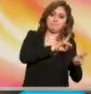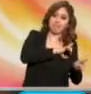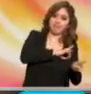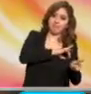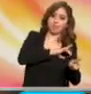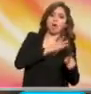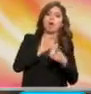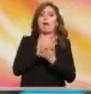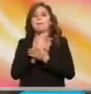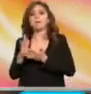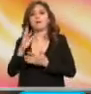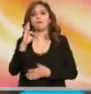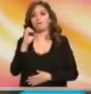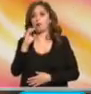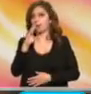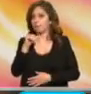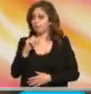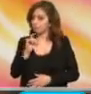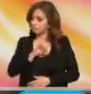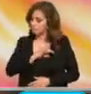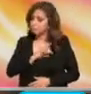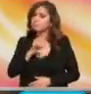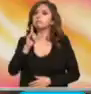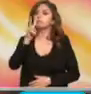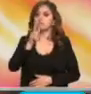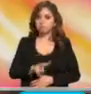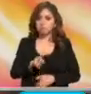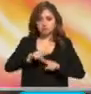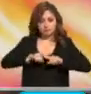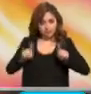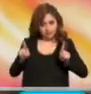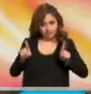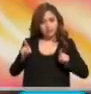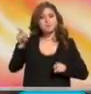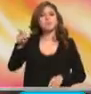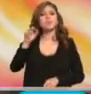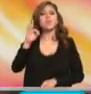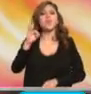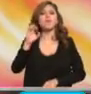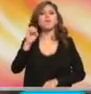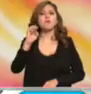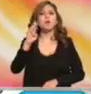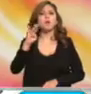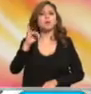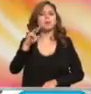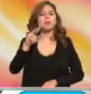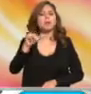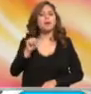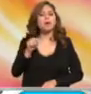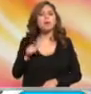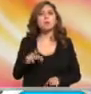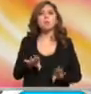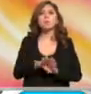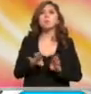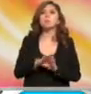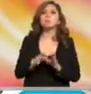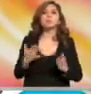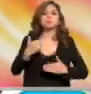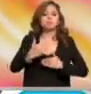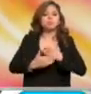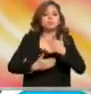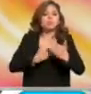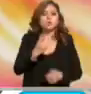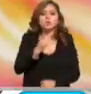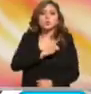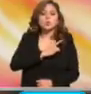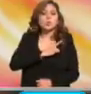No todos tenemos fobias, ¿verdad? No todos tenemos fobias. Ok. Y además algo interesante, las fobias se desarrollan en un momento de la vida y tú